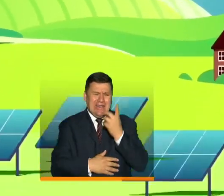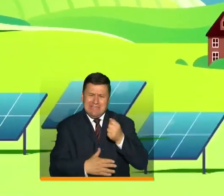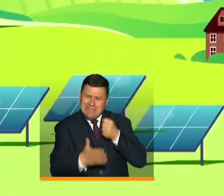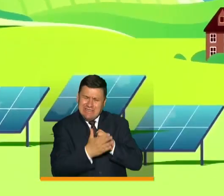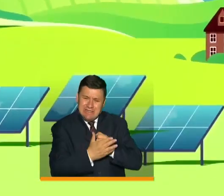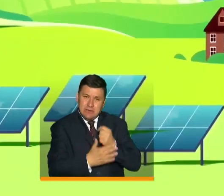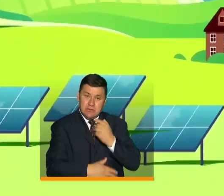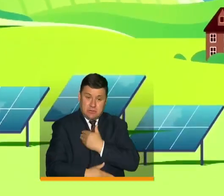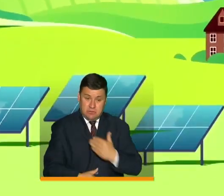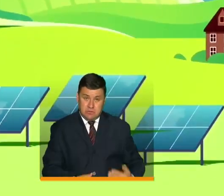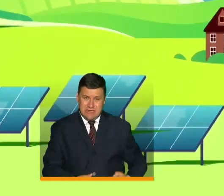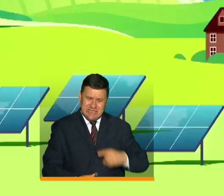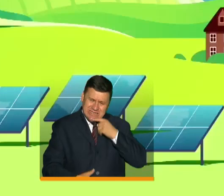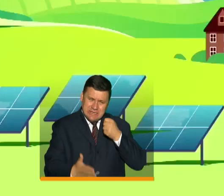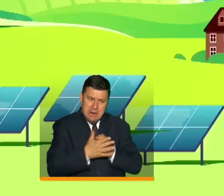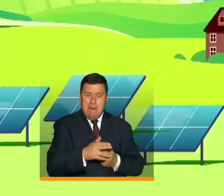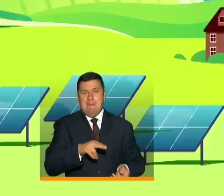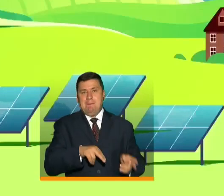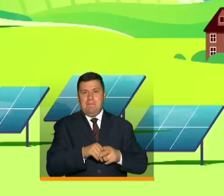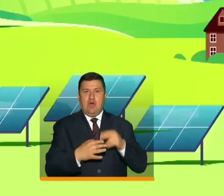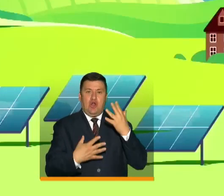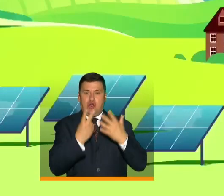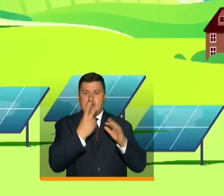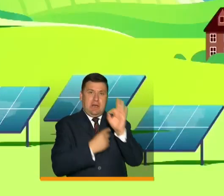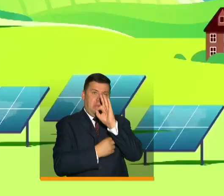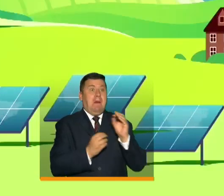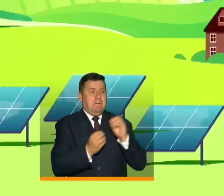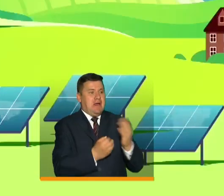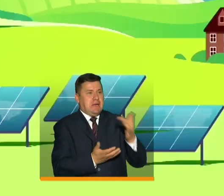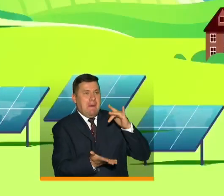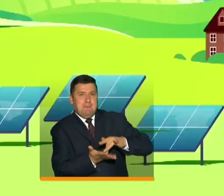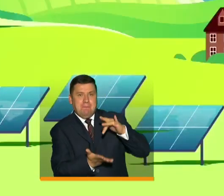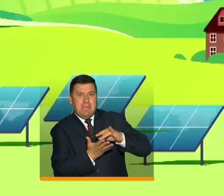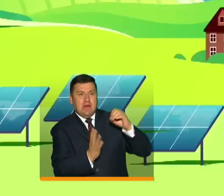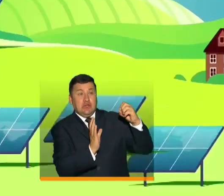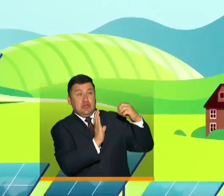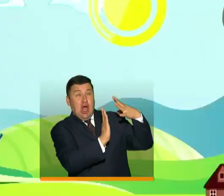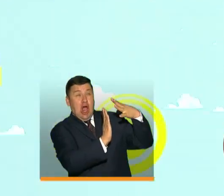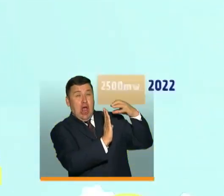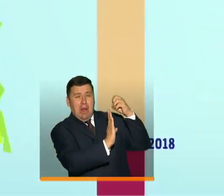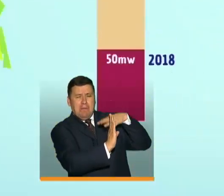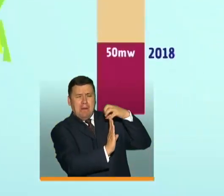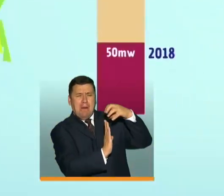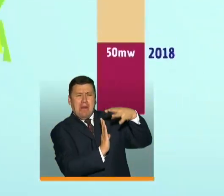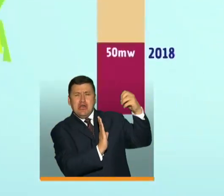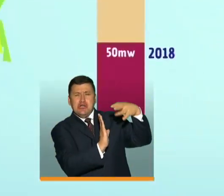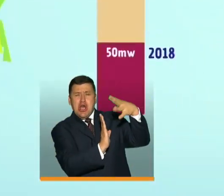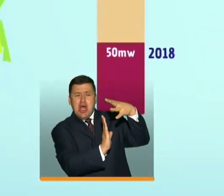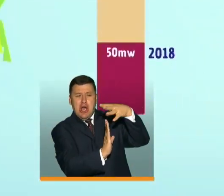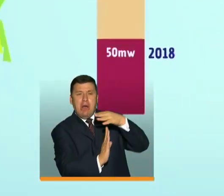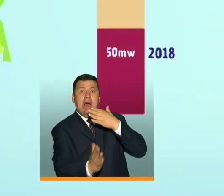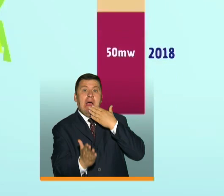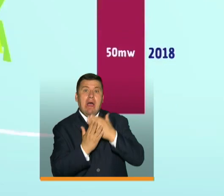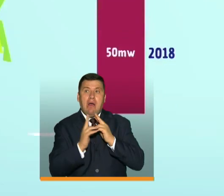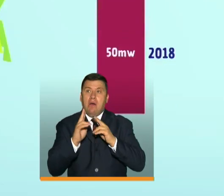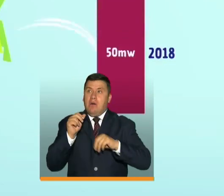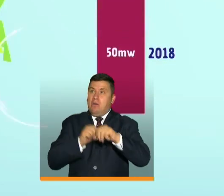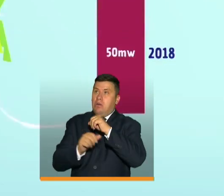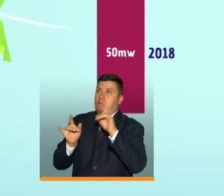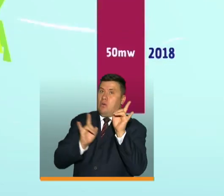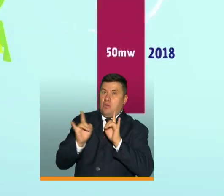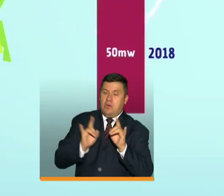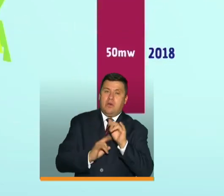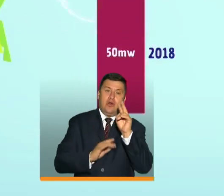del presidente Iván Duque aumentó a 12% la participación de estas fuentes. Gracias a la subasta de energías renovables,